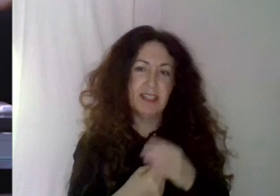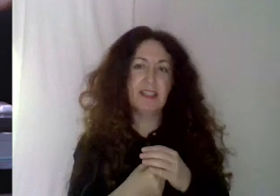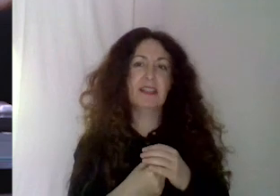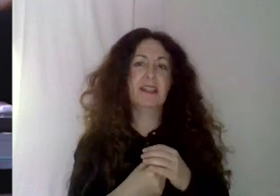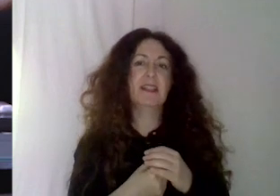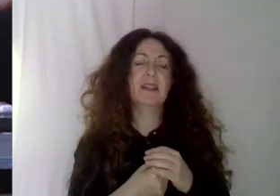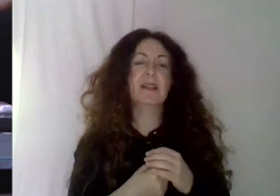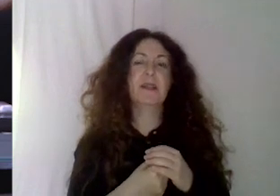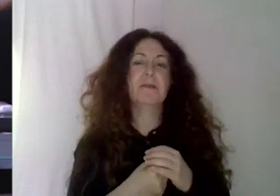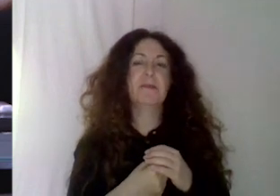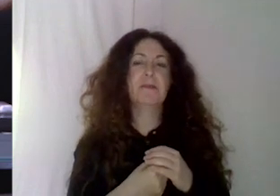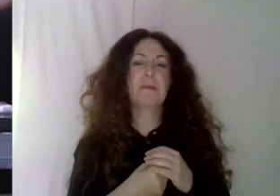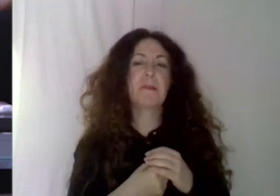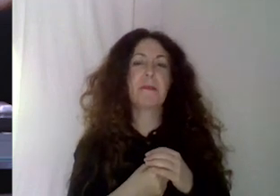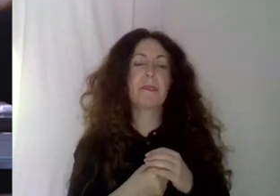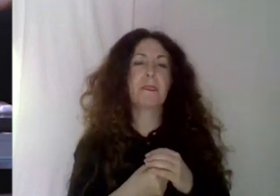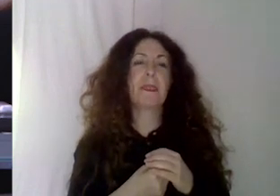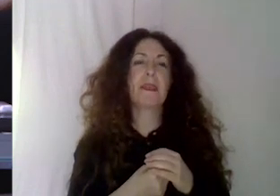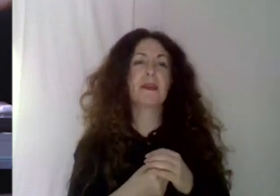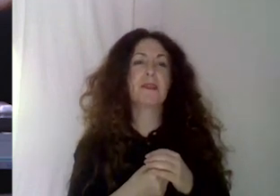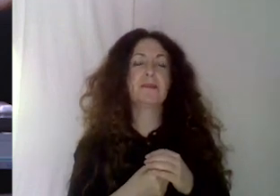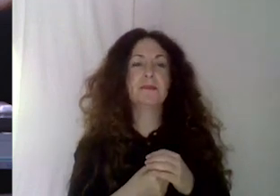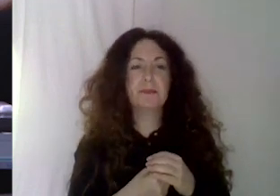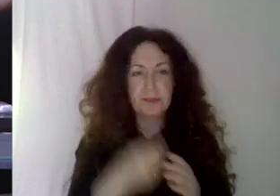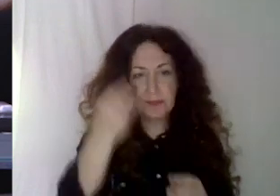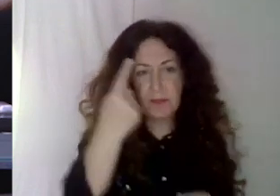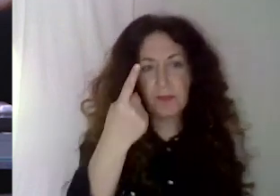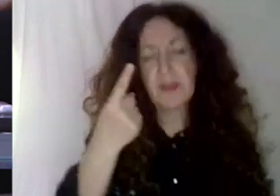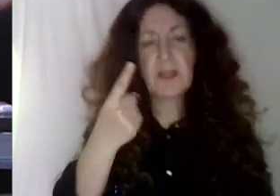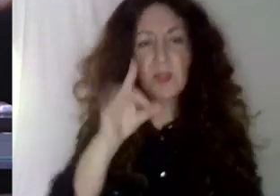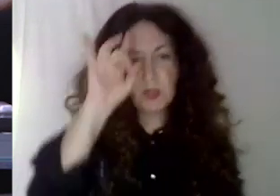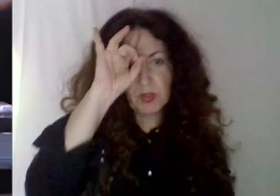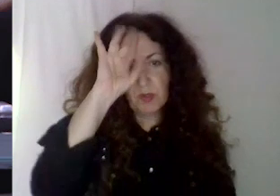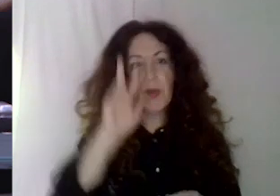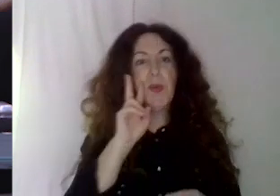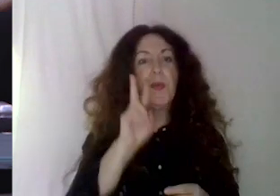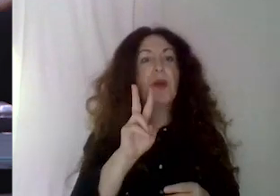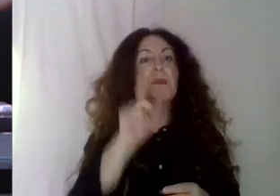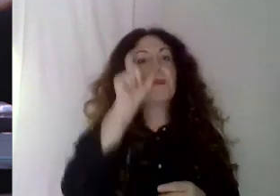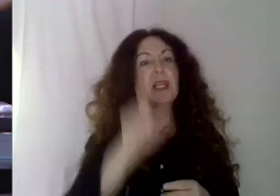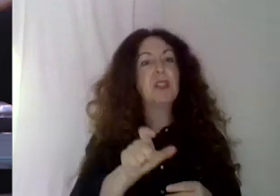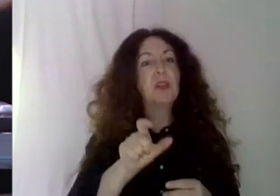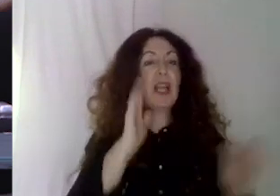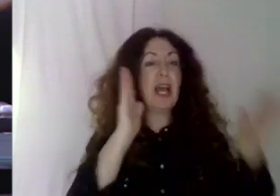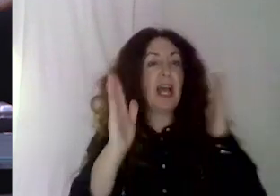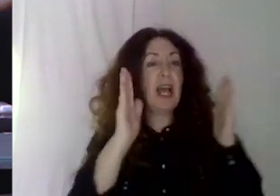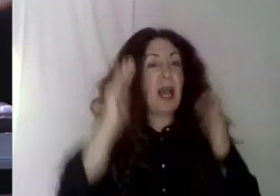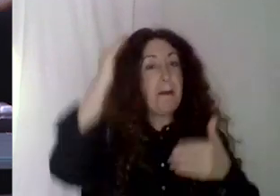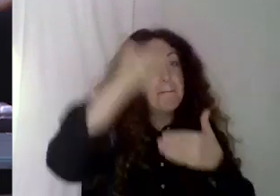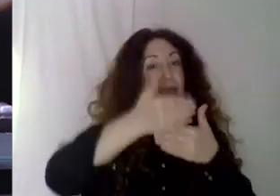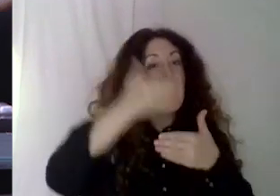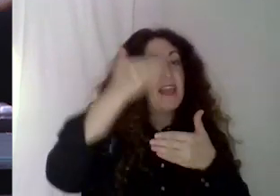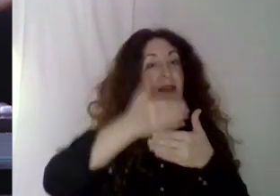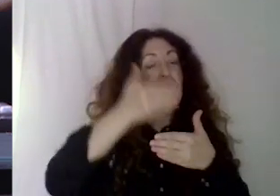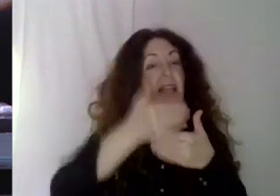he pensado, yendo a la Estrella de Diego, con el que creo que coincidí en el Beatriz Galindo hace muchos años, pero no estoy segura, que creo